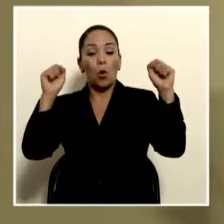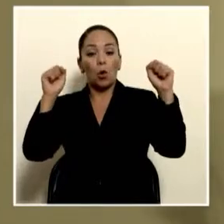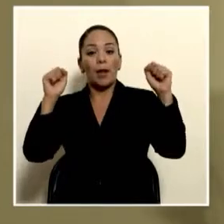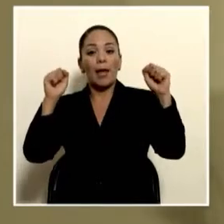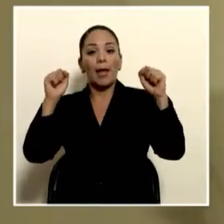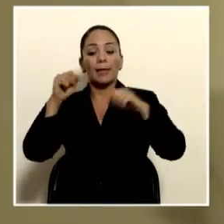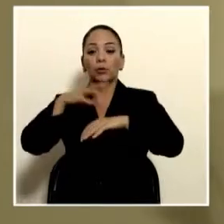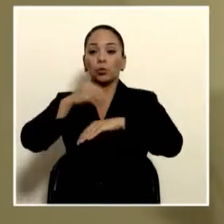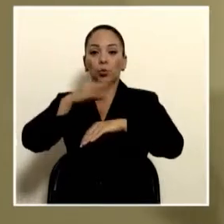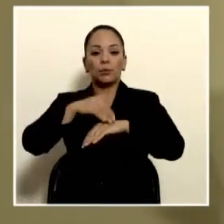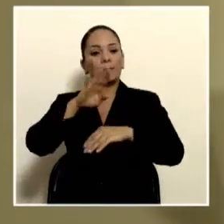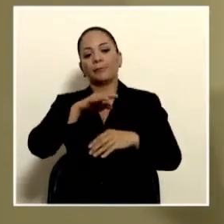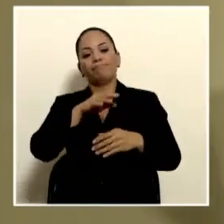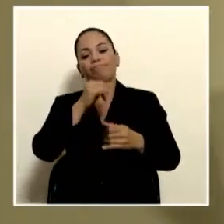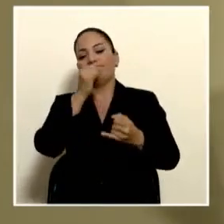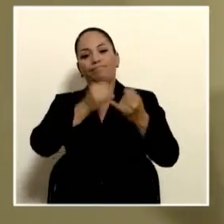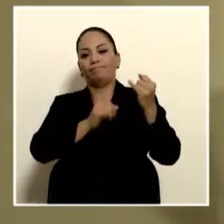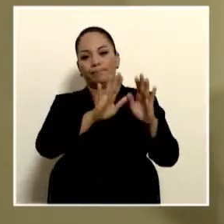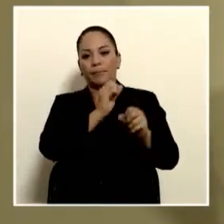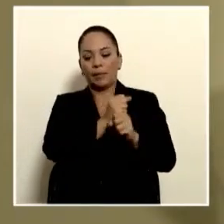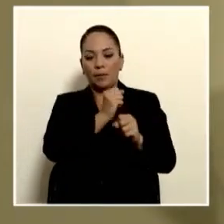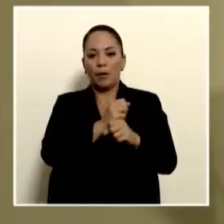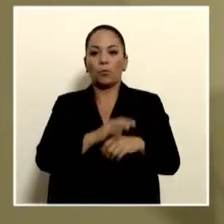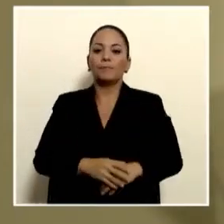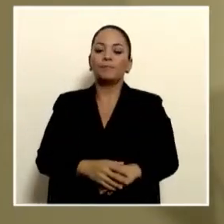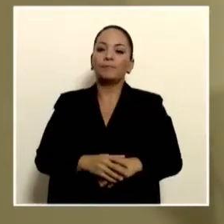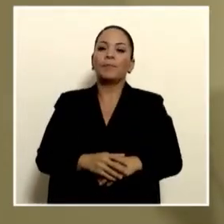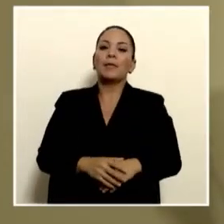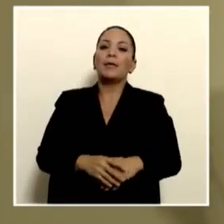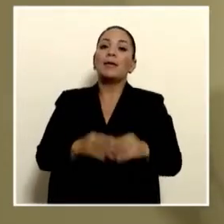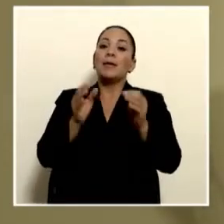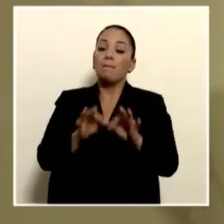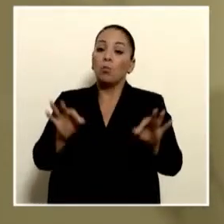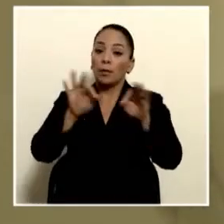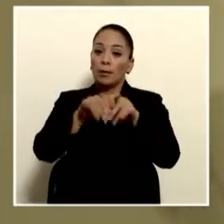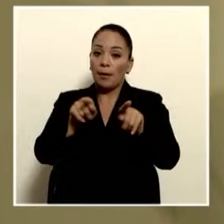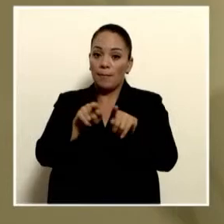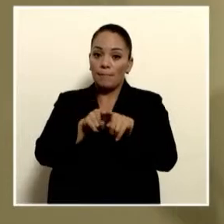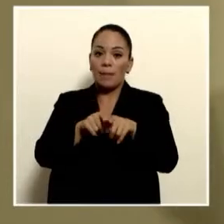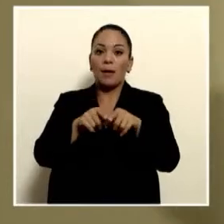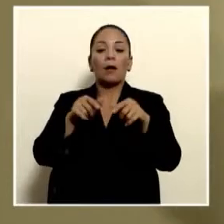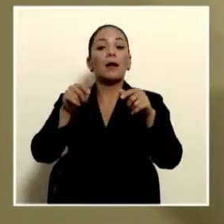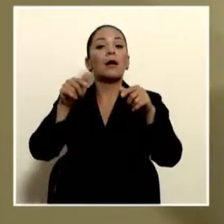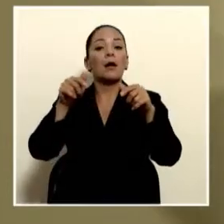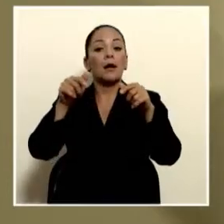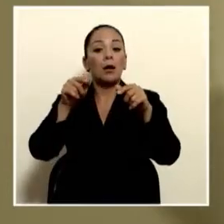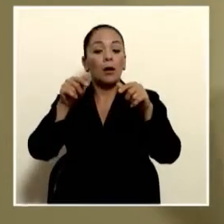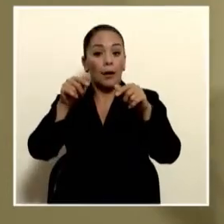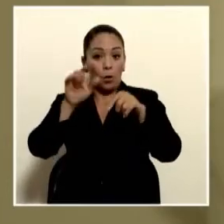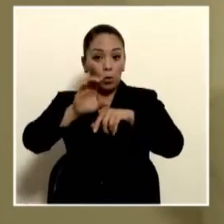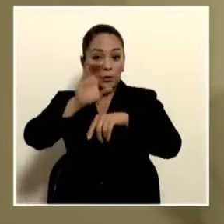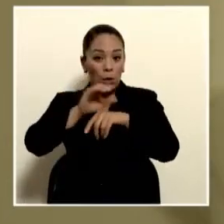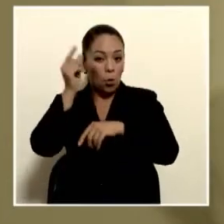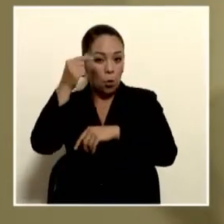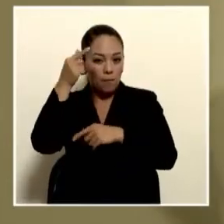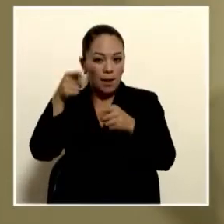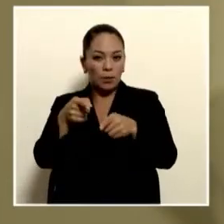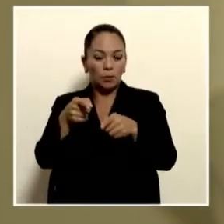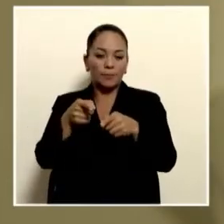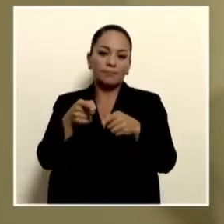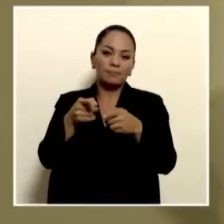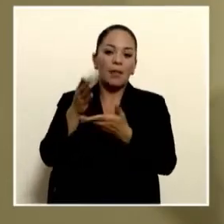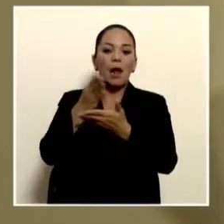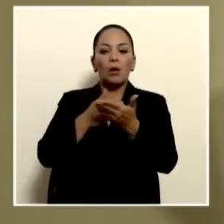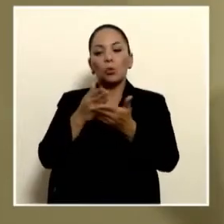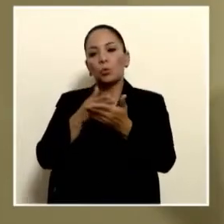y además, de manera muy importante, el Consejo de Gobierno, como se filtró